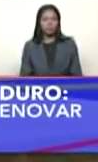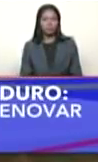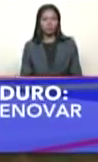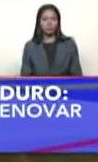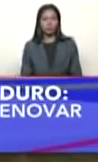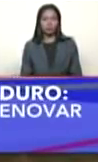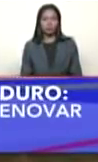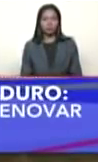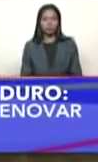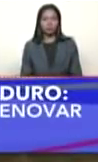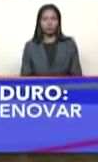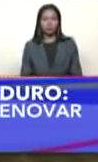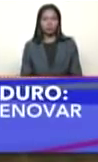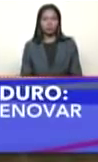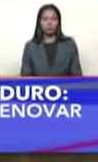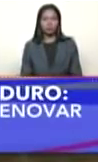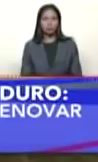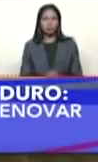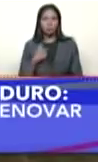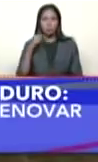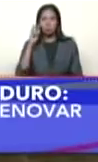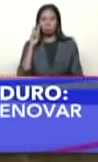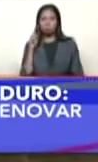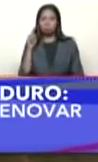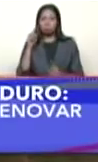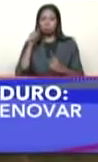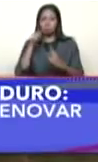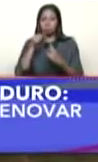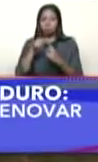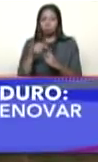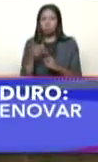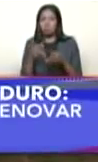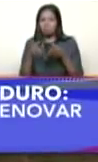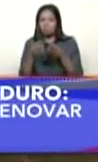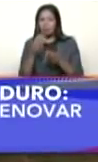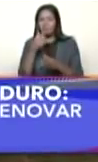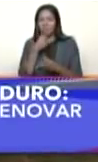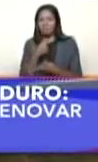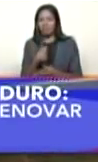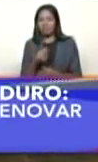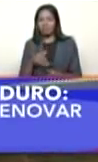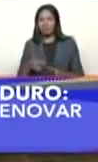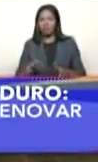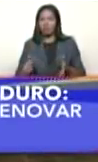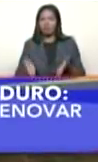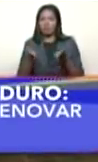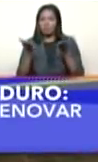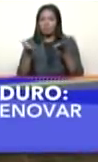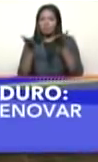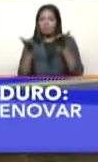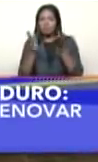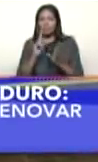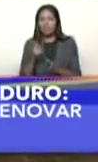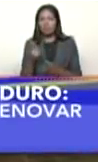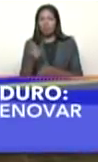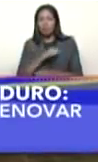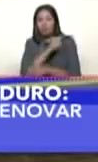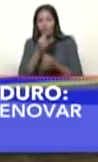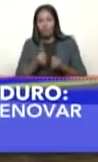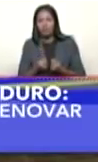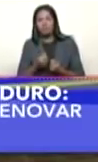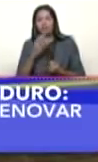Yo lo veo, déjenme decirlo, yo lo veo viable y fácil poder avanzar porque tenemos el poder, la experiencia, la